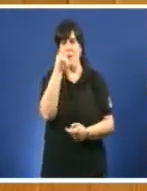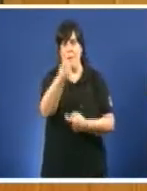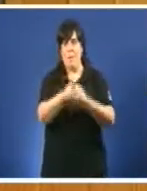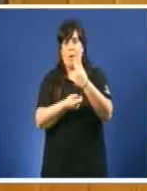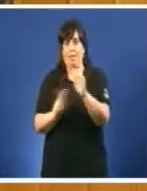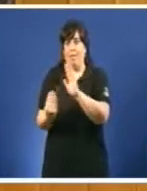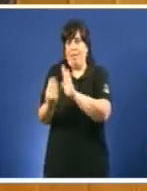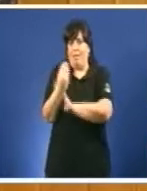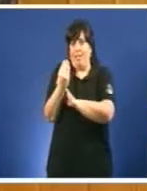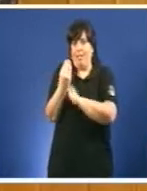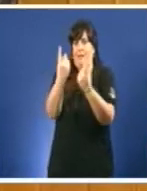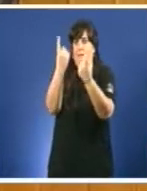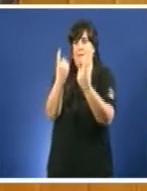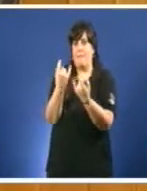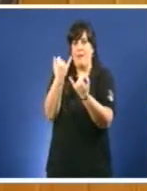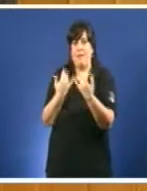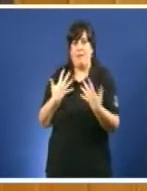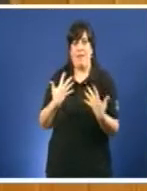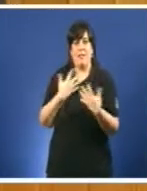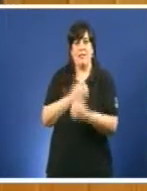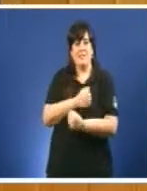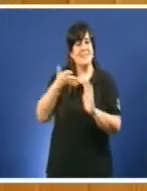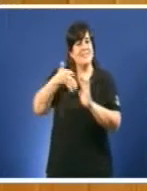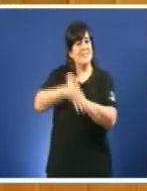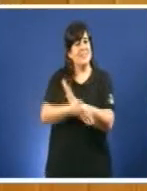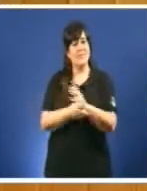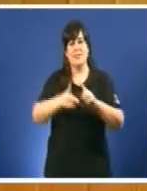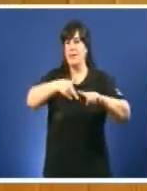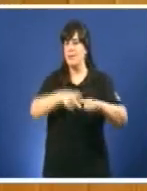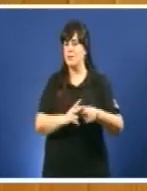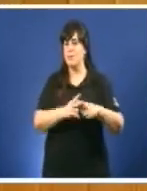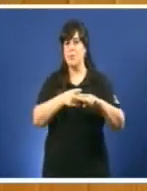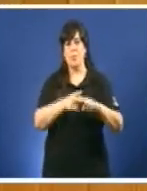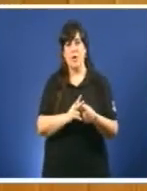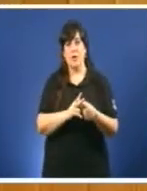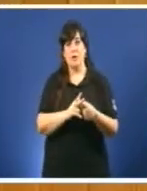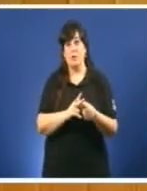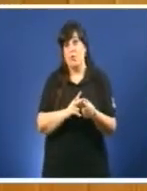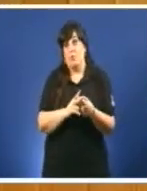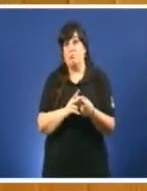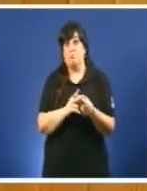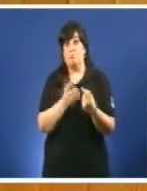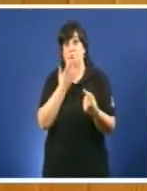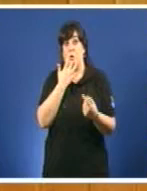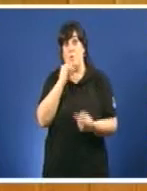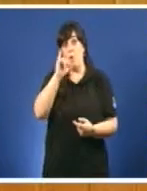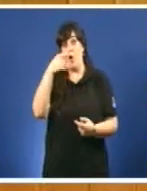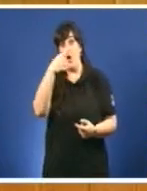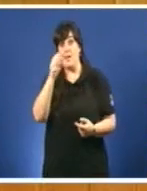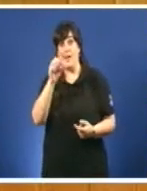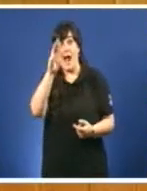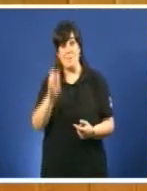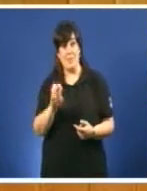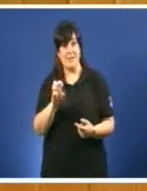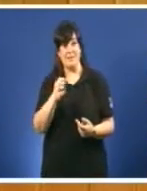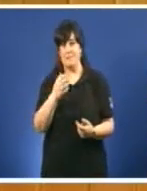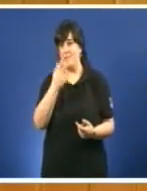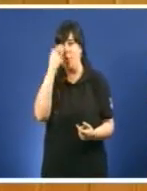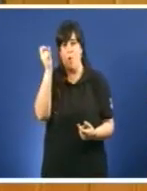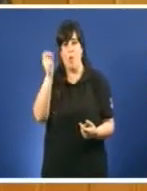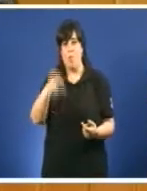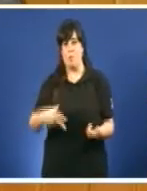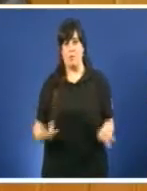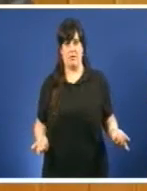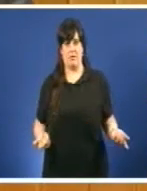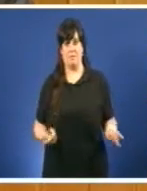o IGAPE como unha ferramenta total e absolutamente inútil. E por moito que o presidente se